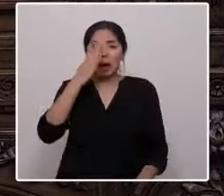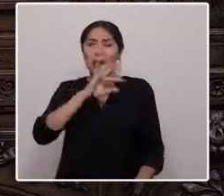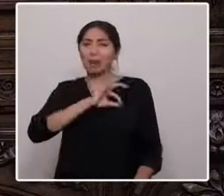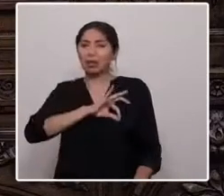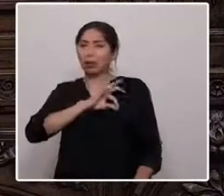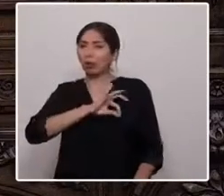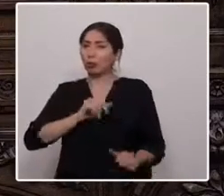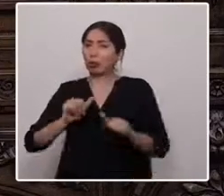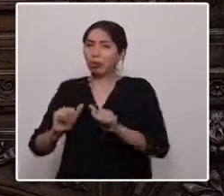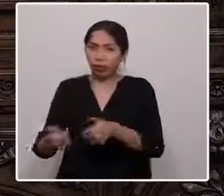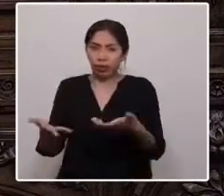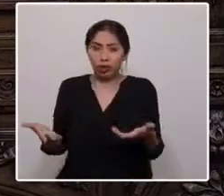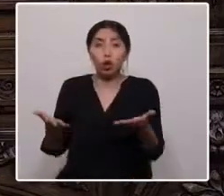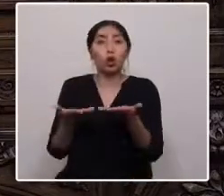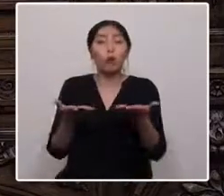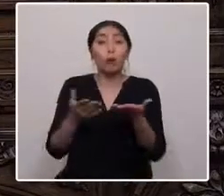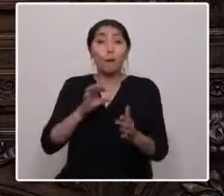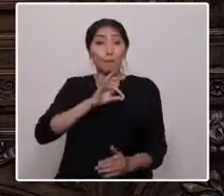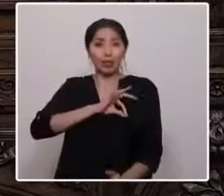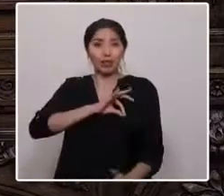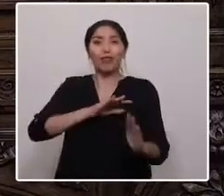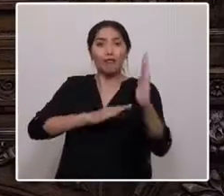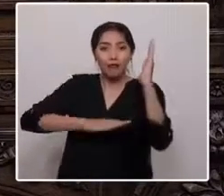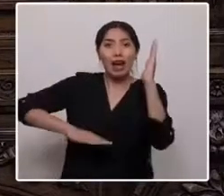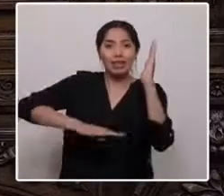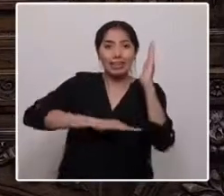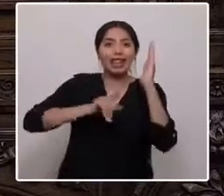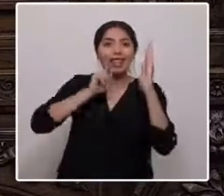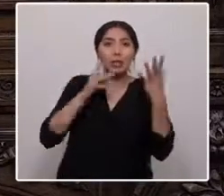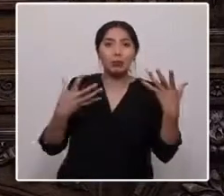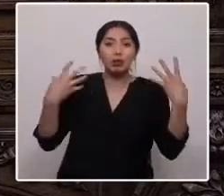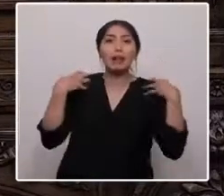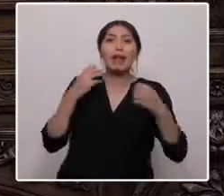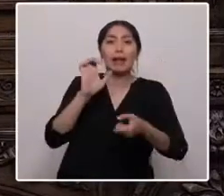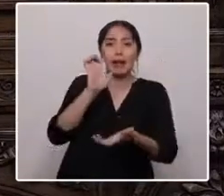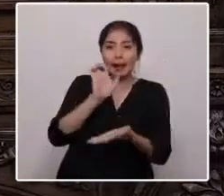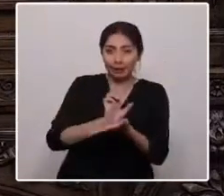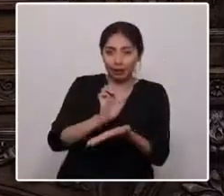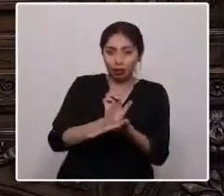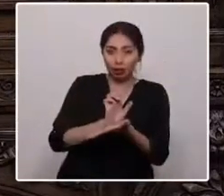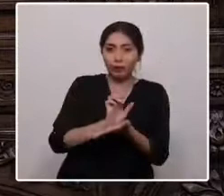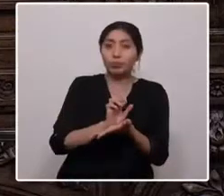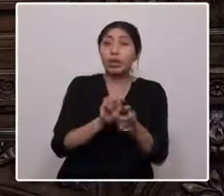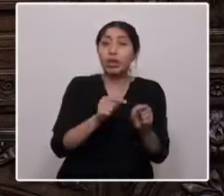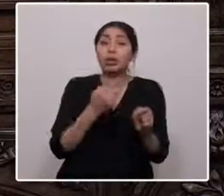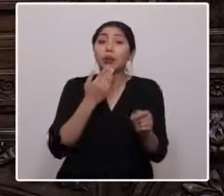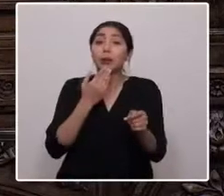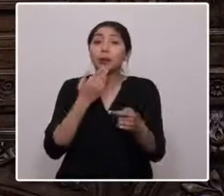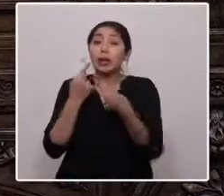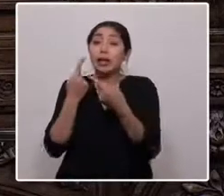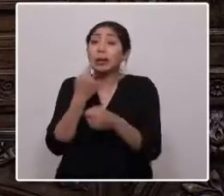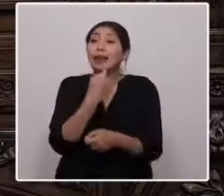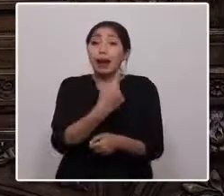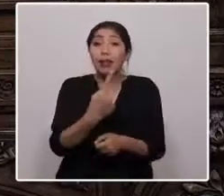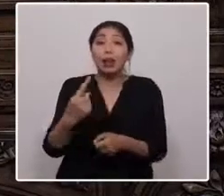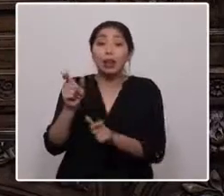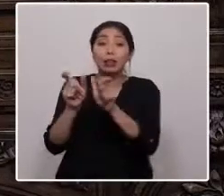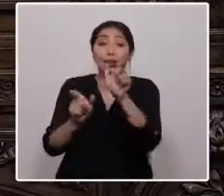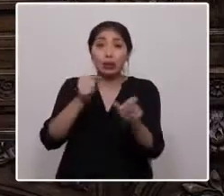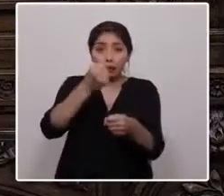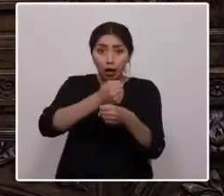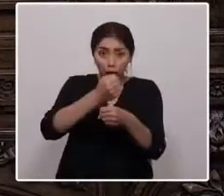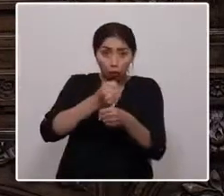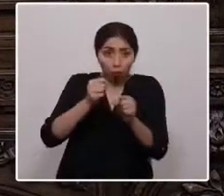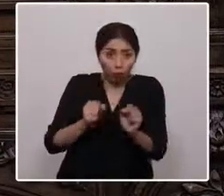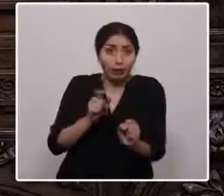pensión base está estatal y en que entre otros aspectos cada trabajador pueda tener su propia cuenta de